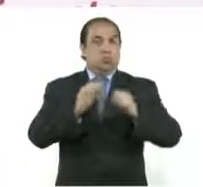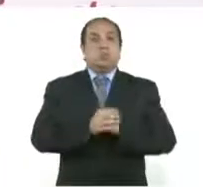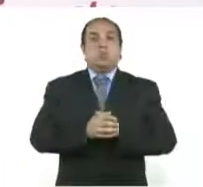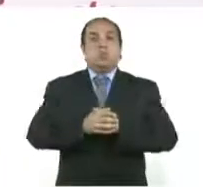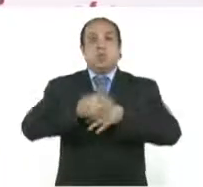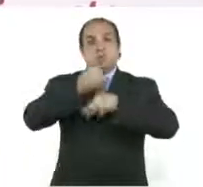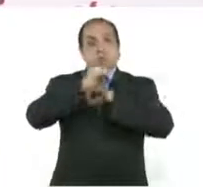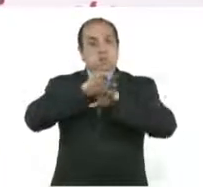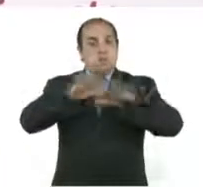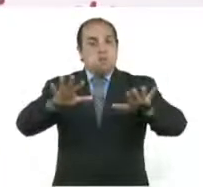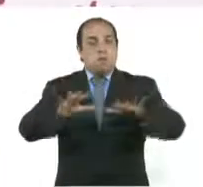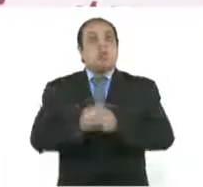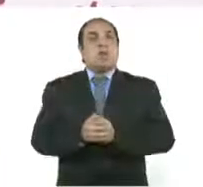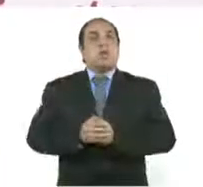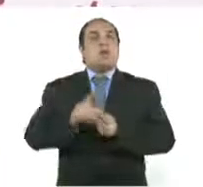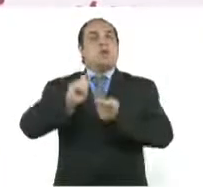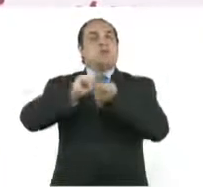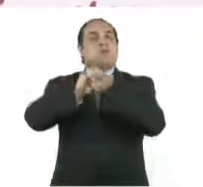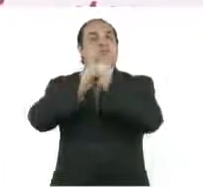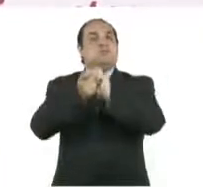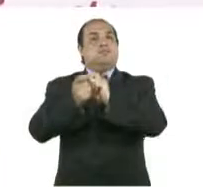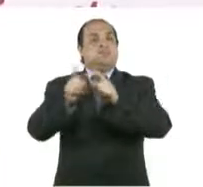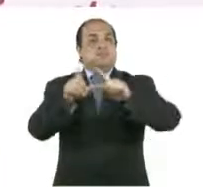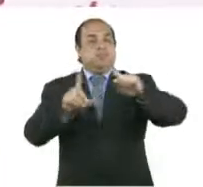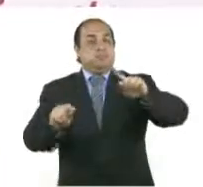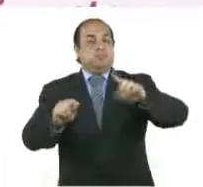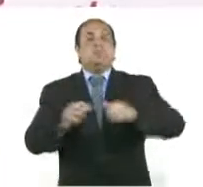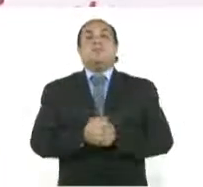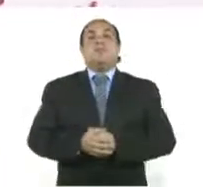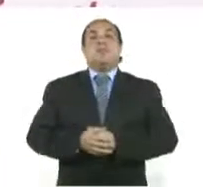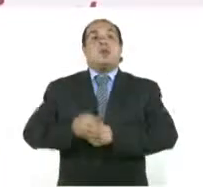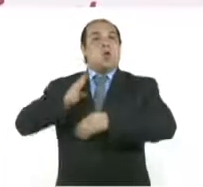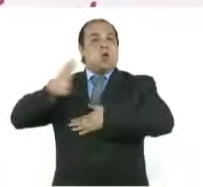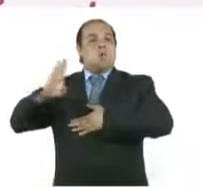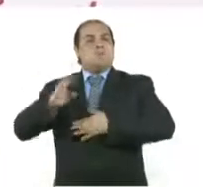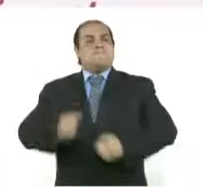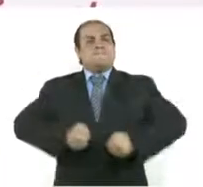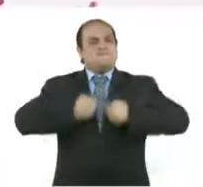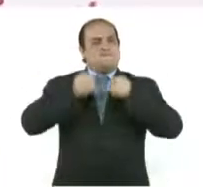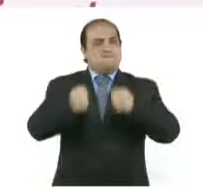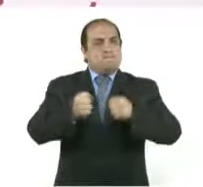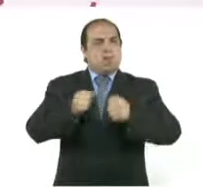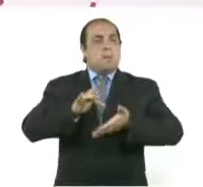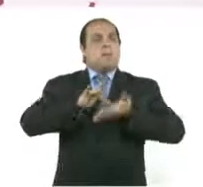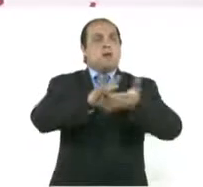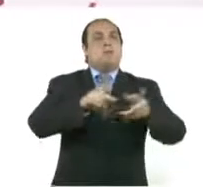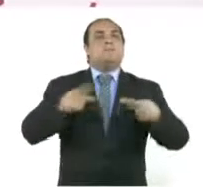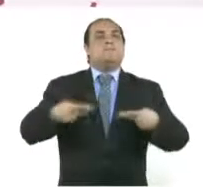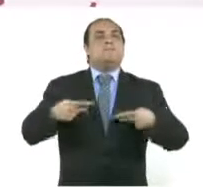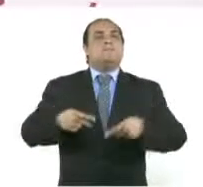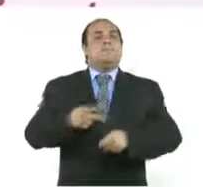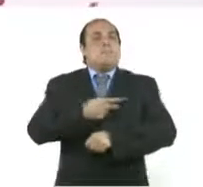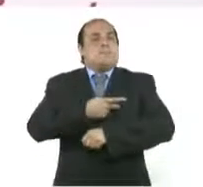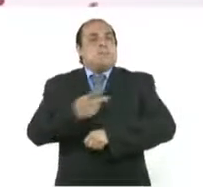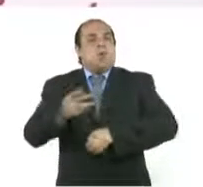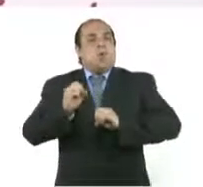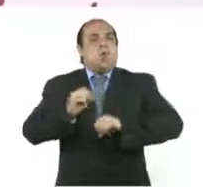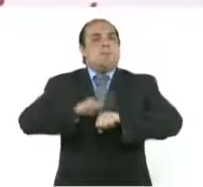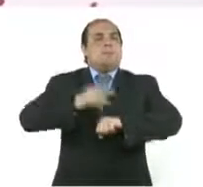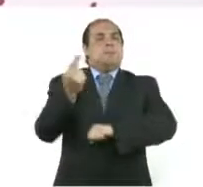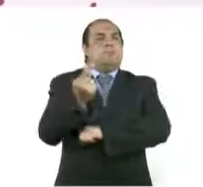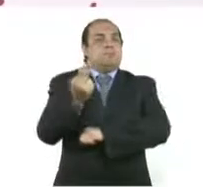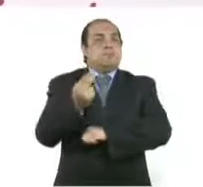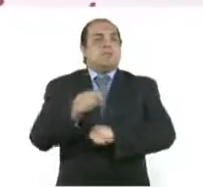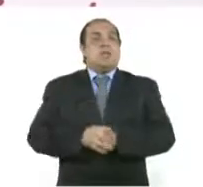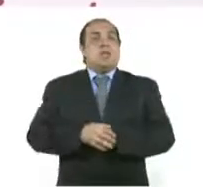país. Reafirma nuestro compromiso a favor de quienes más lo necesitan y nos alienta a seguir